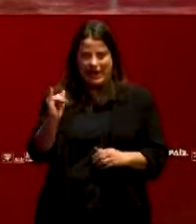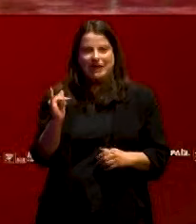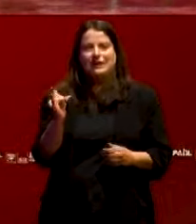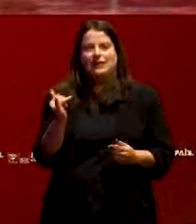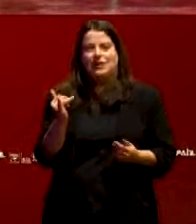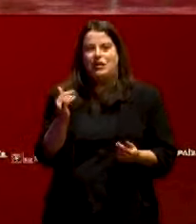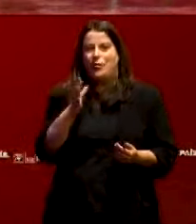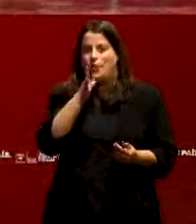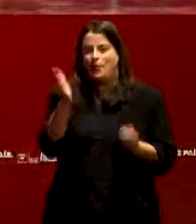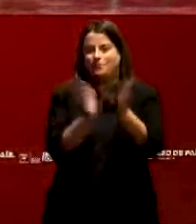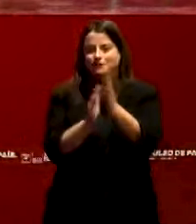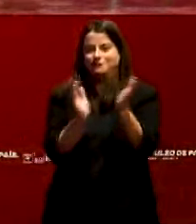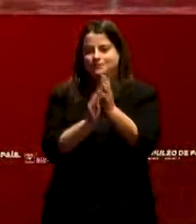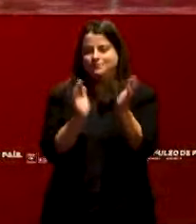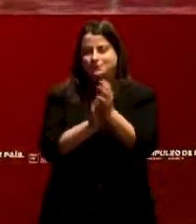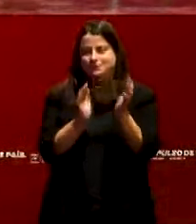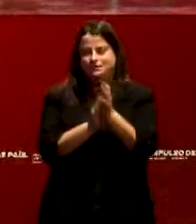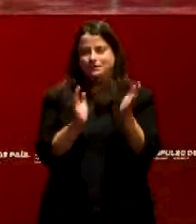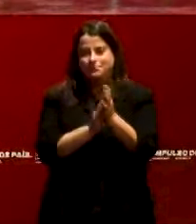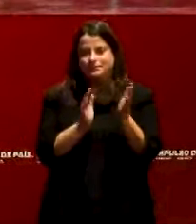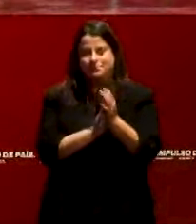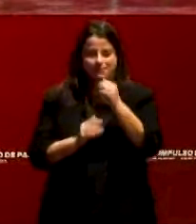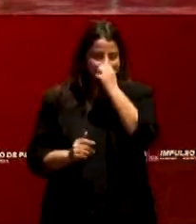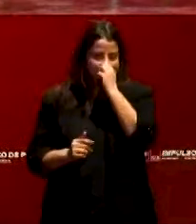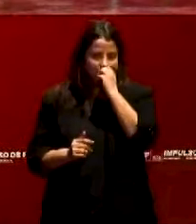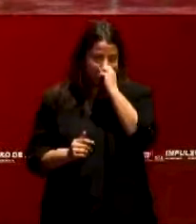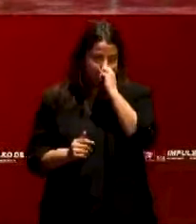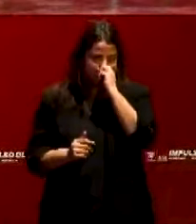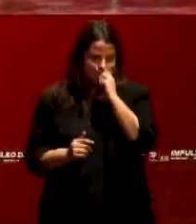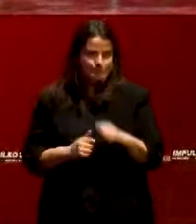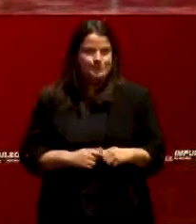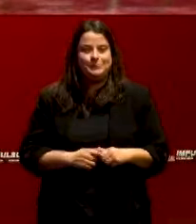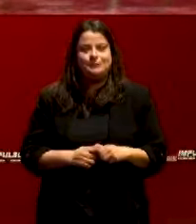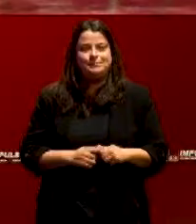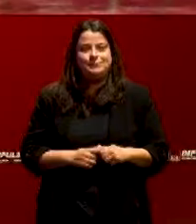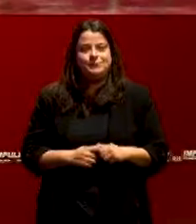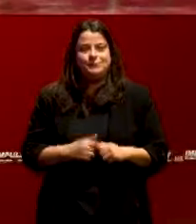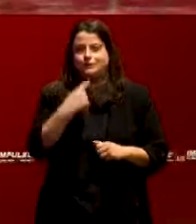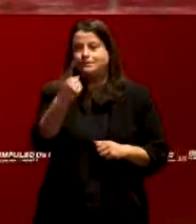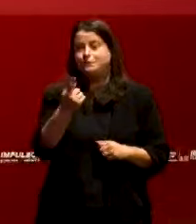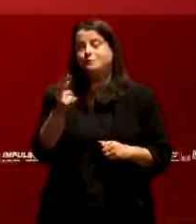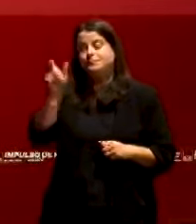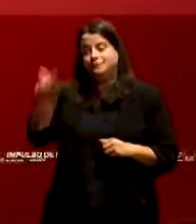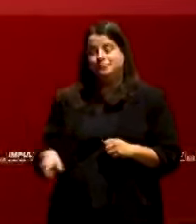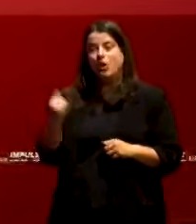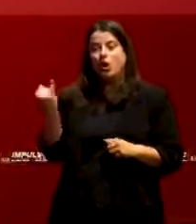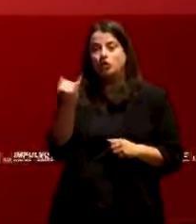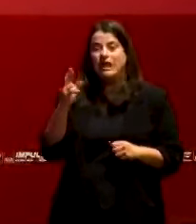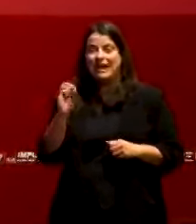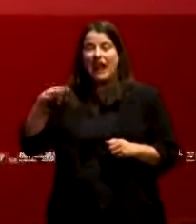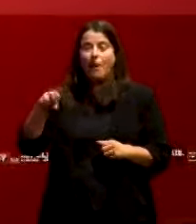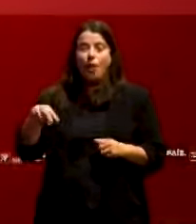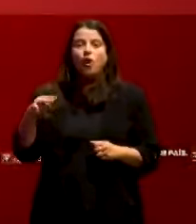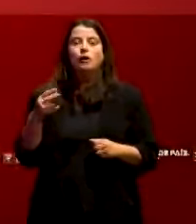que debe de estar en una convención por aquí. Y que dice José Ramón que, bueno,